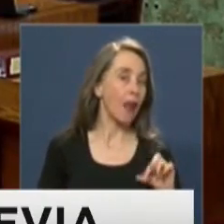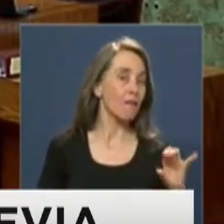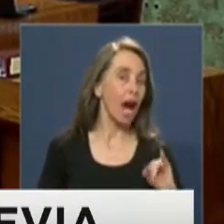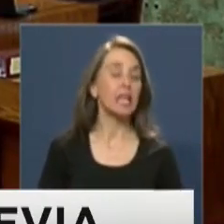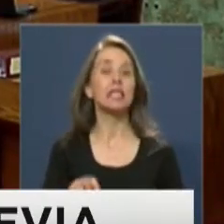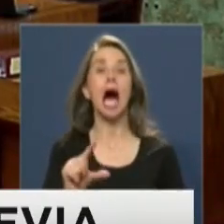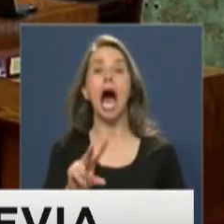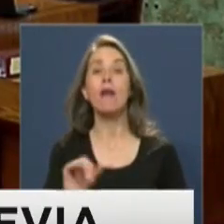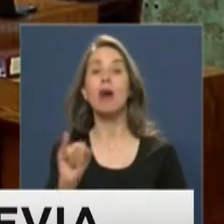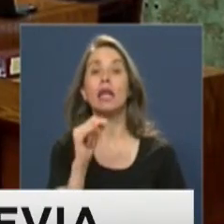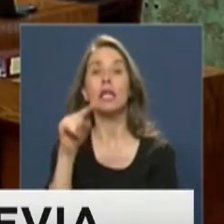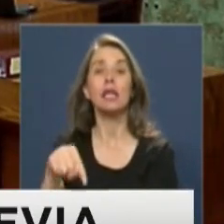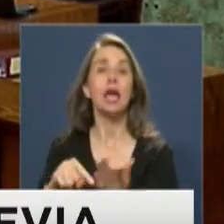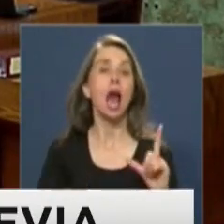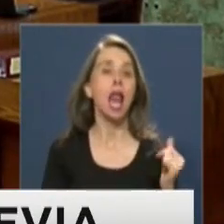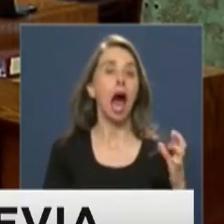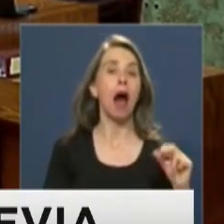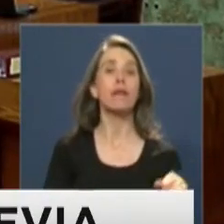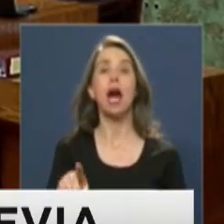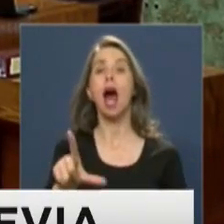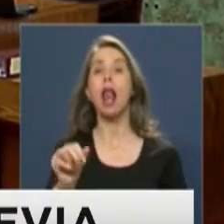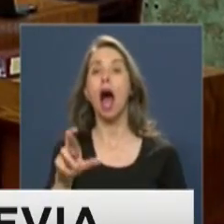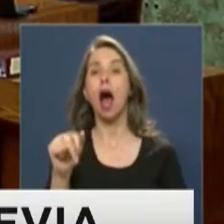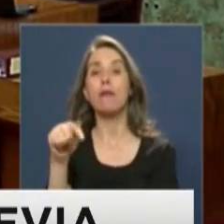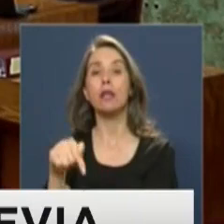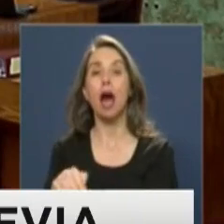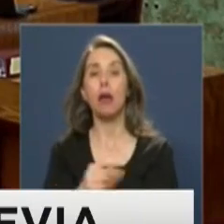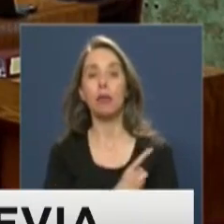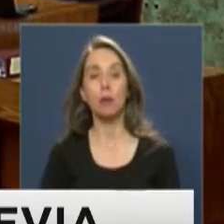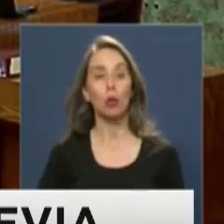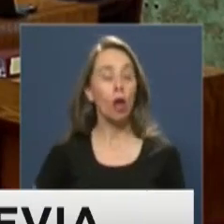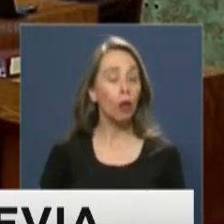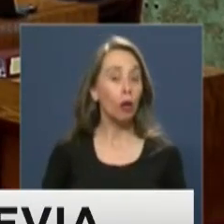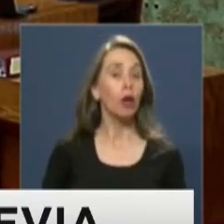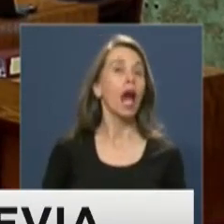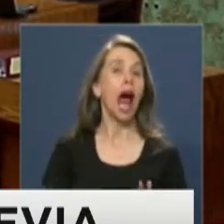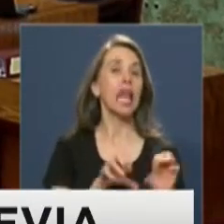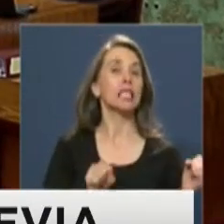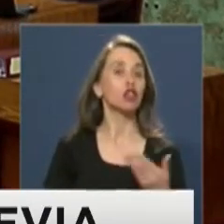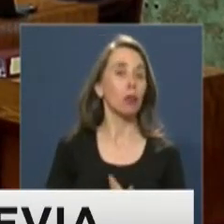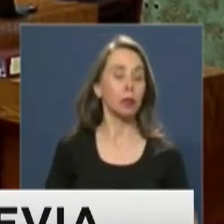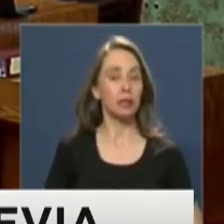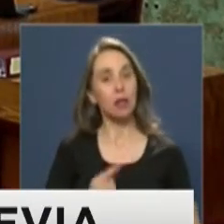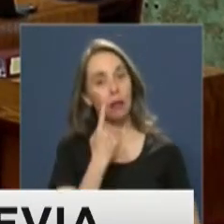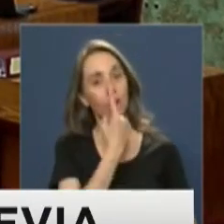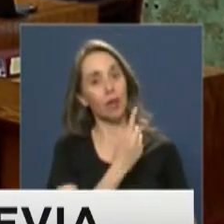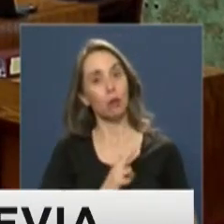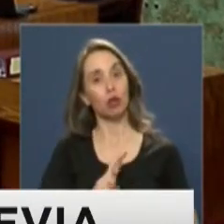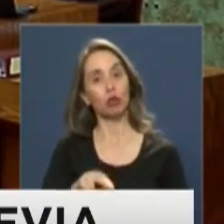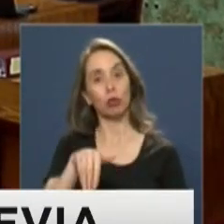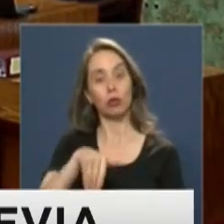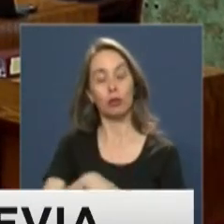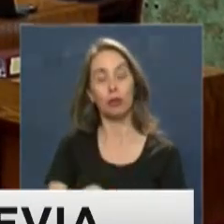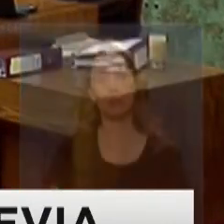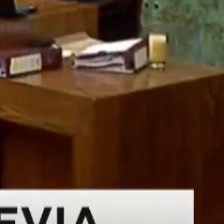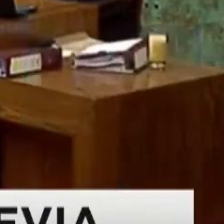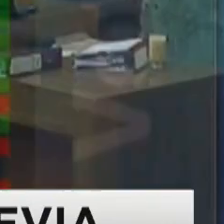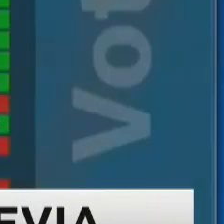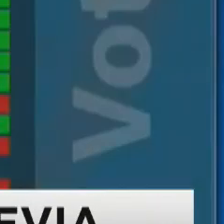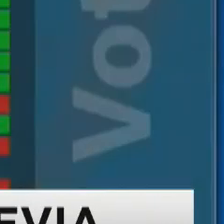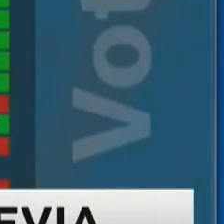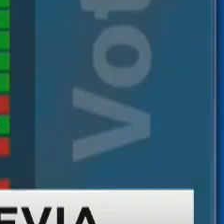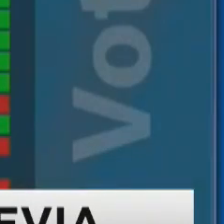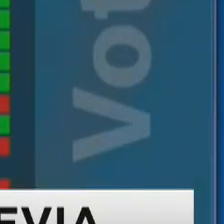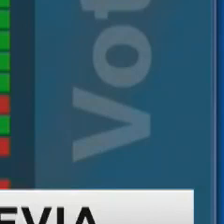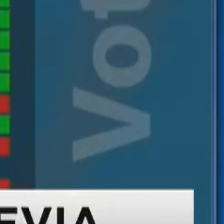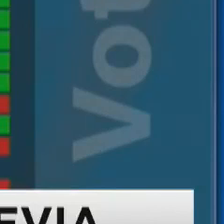Diputado Álvarez, don Sebastián. Diputado Amaro Labra. Diputado Labra, don Amaro. Listo, presidente. Resultados de la votación. Por la